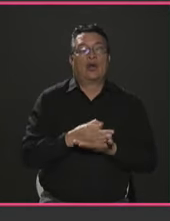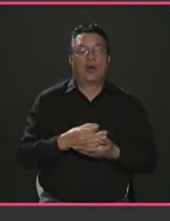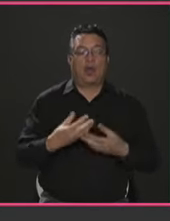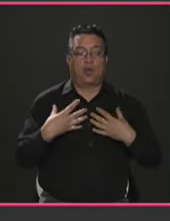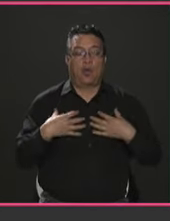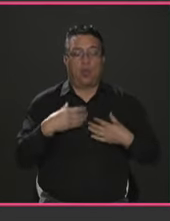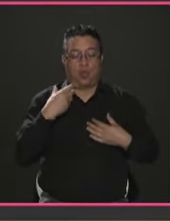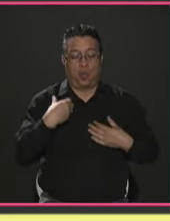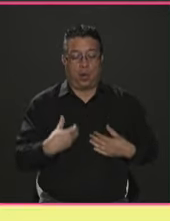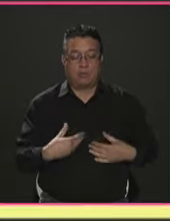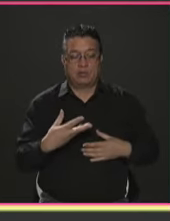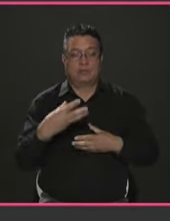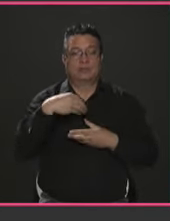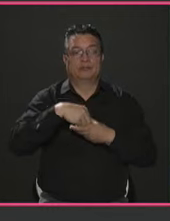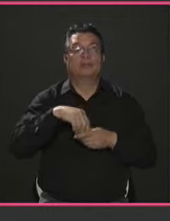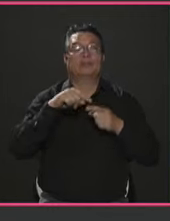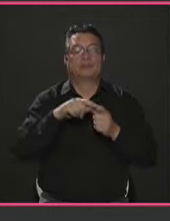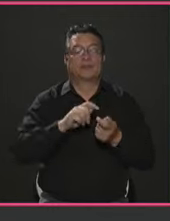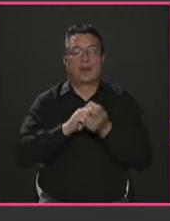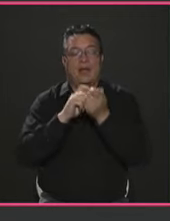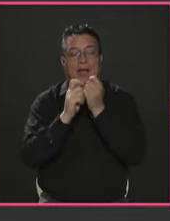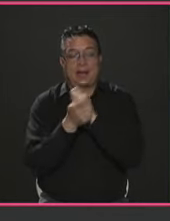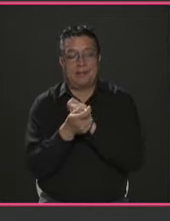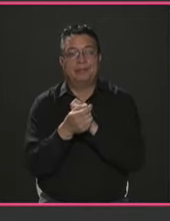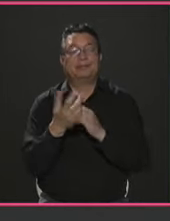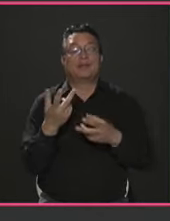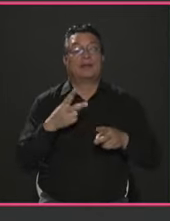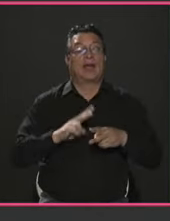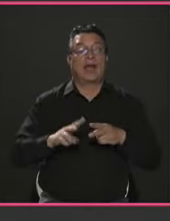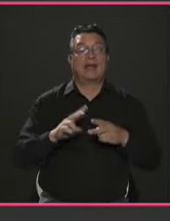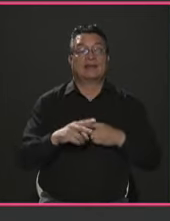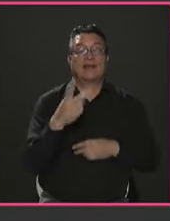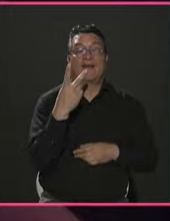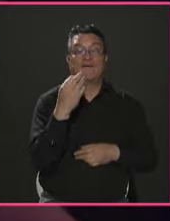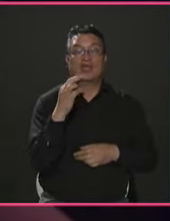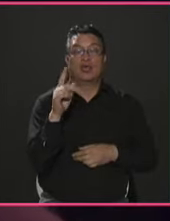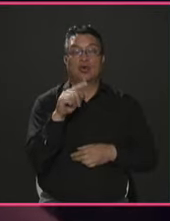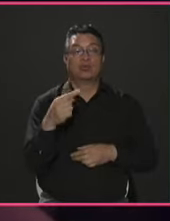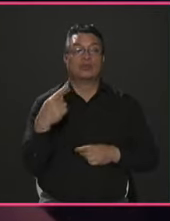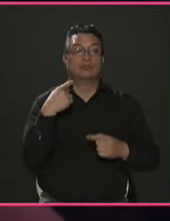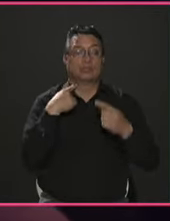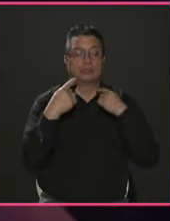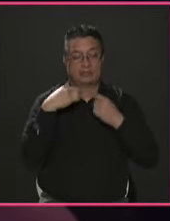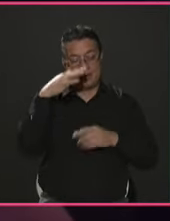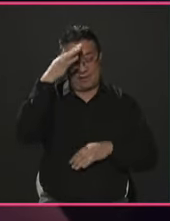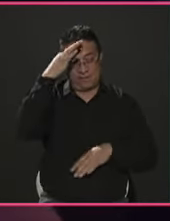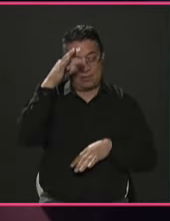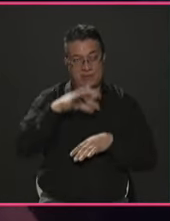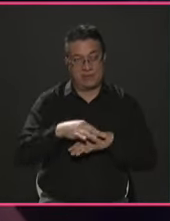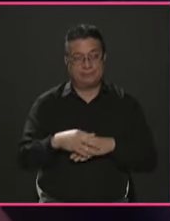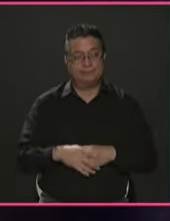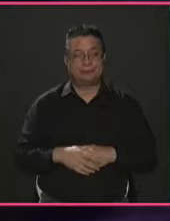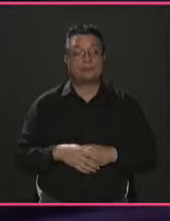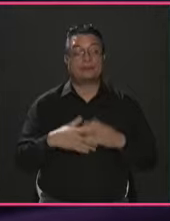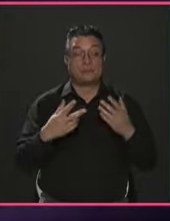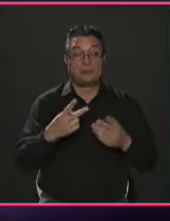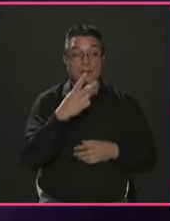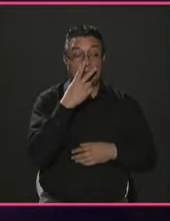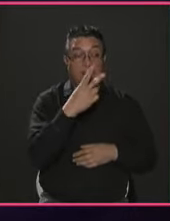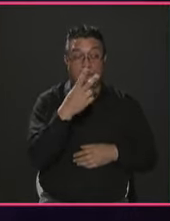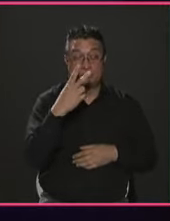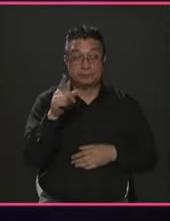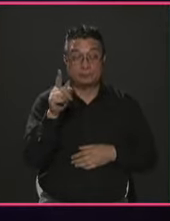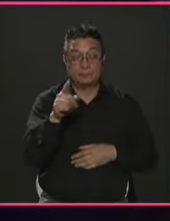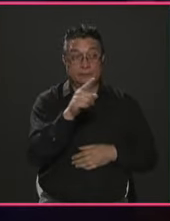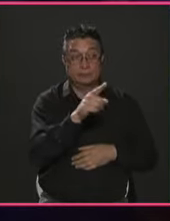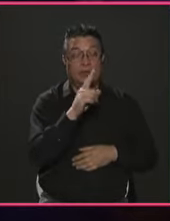todas estas células Y eso cambia la manera en la que actúa el virus y así es como se afecta la enfermedad Como podemos ver la parte exterior